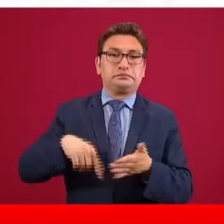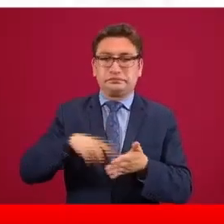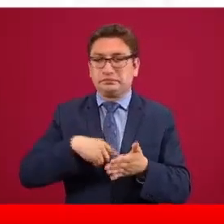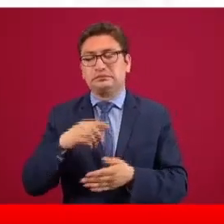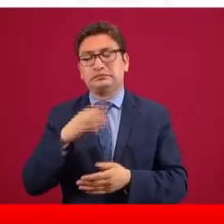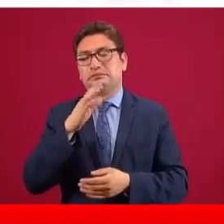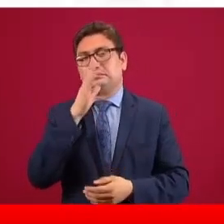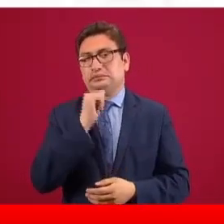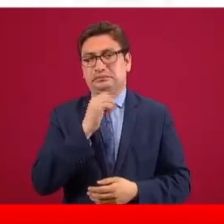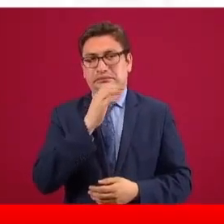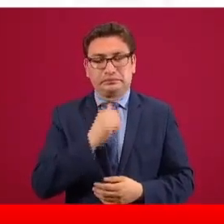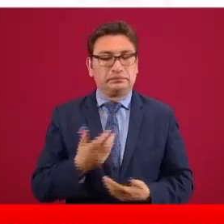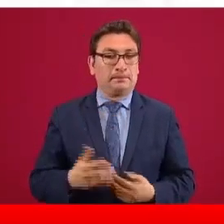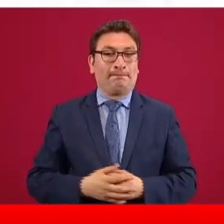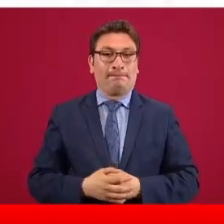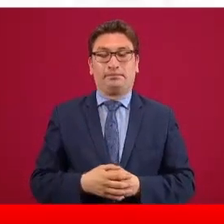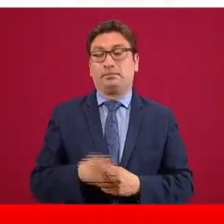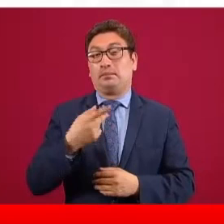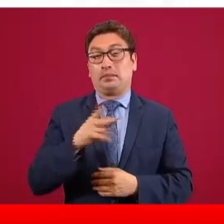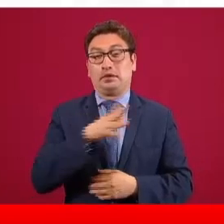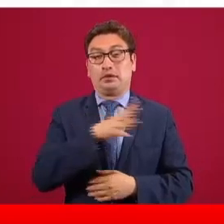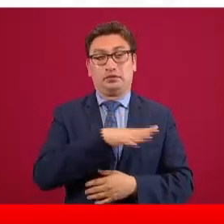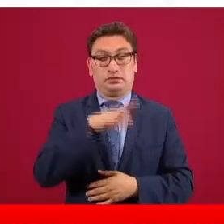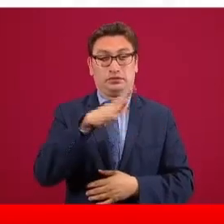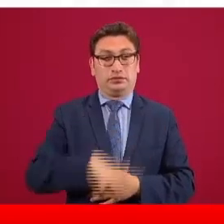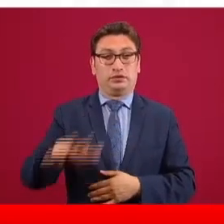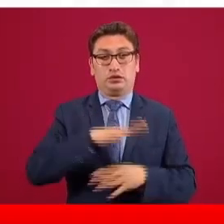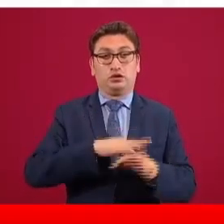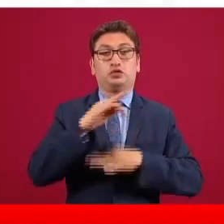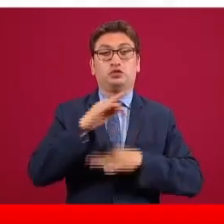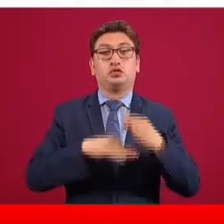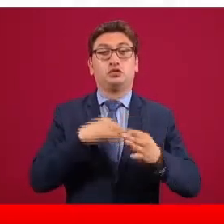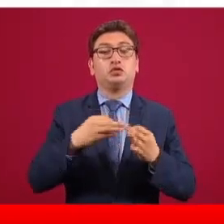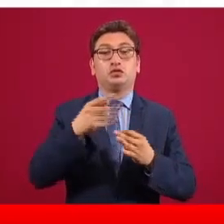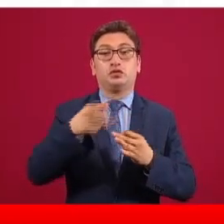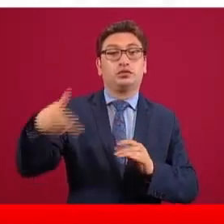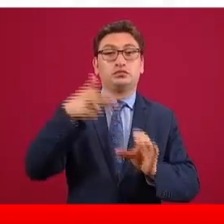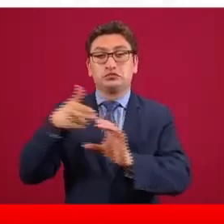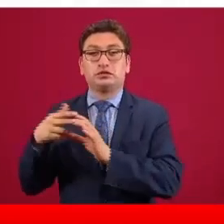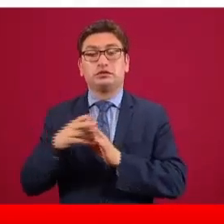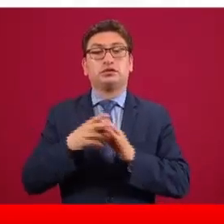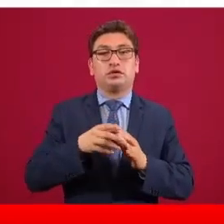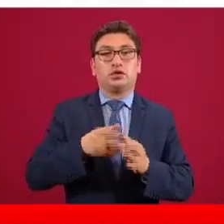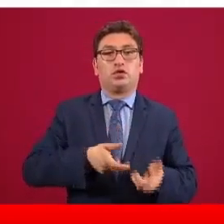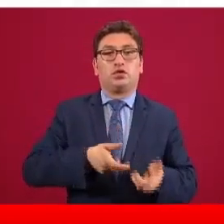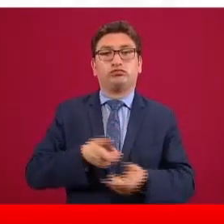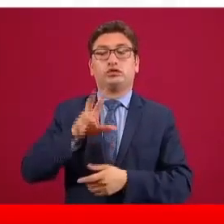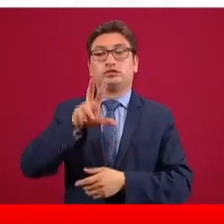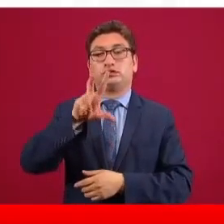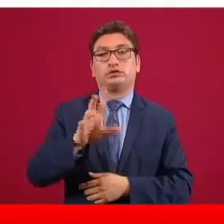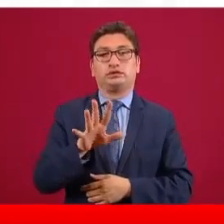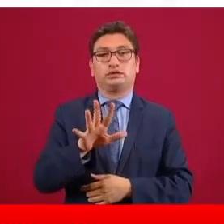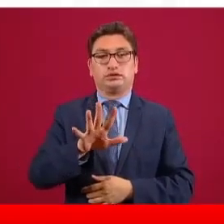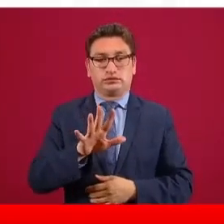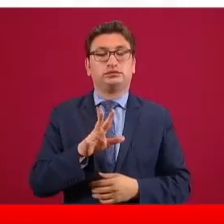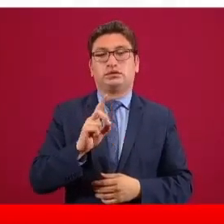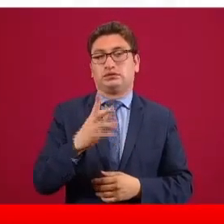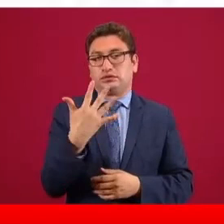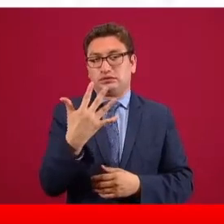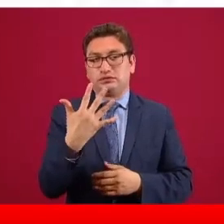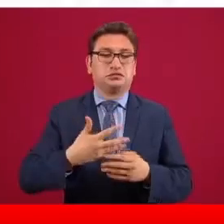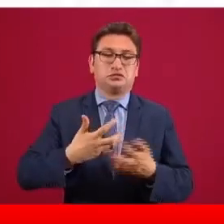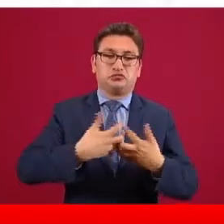y en general inmovilizamos 35 mangueras o